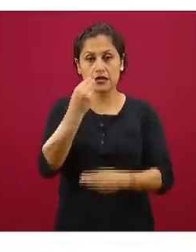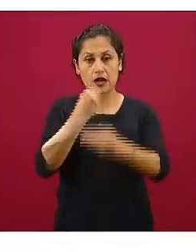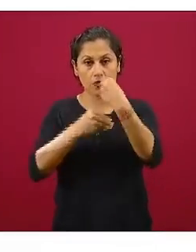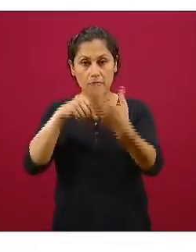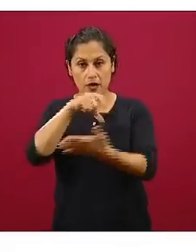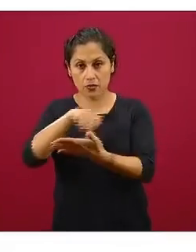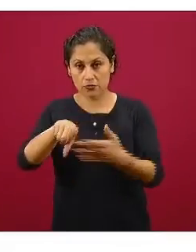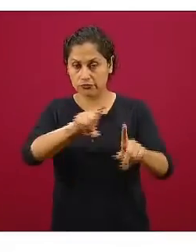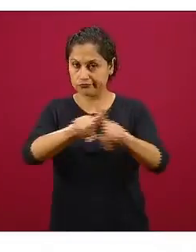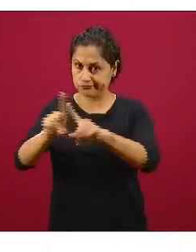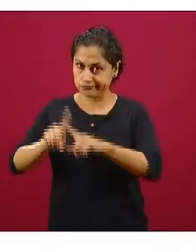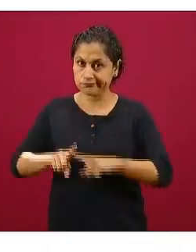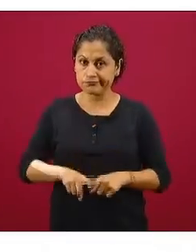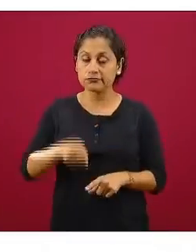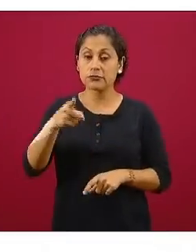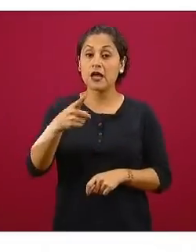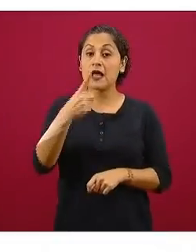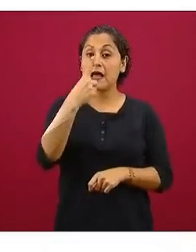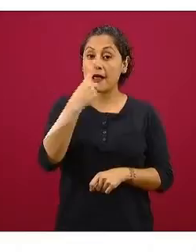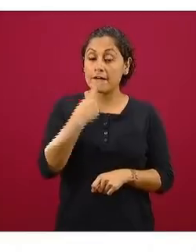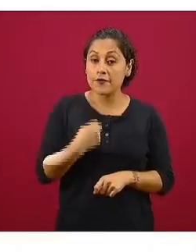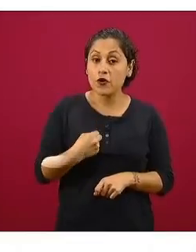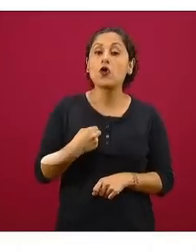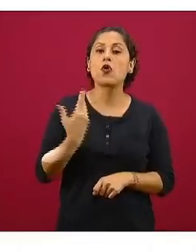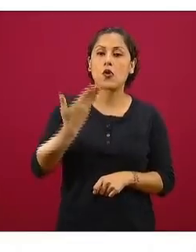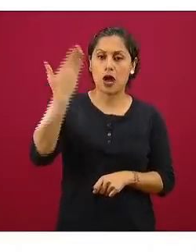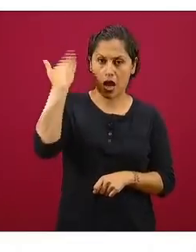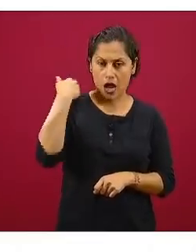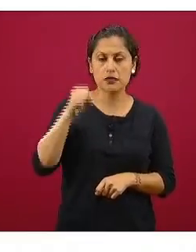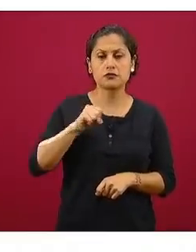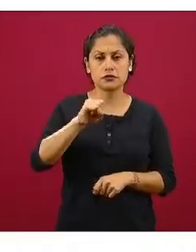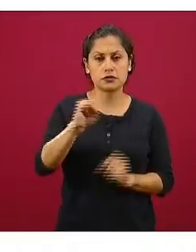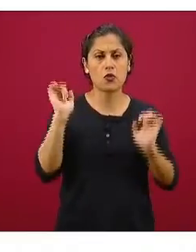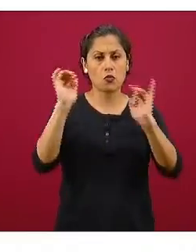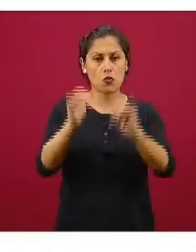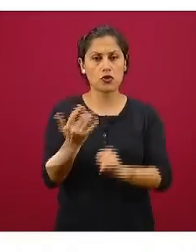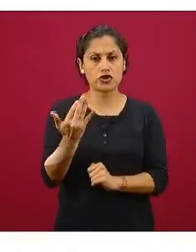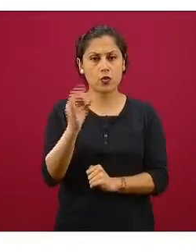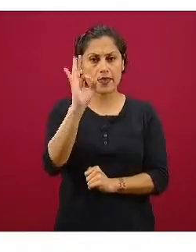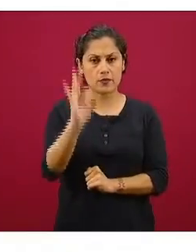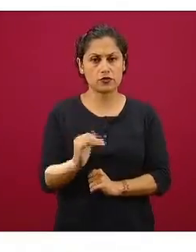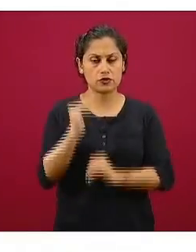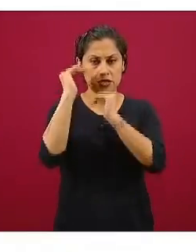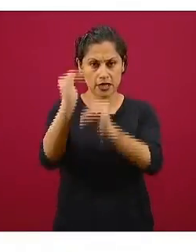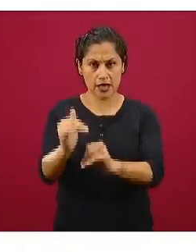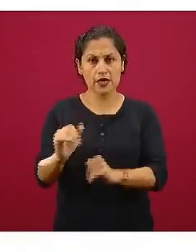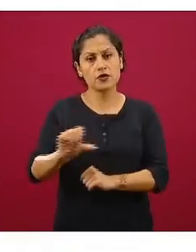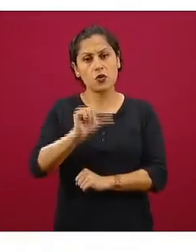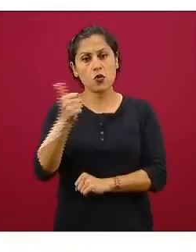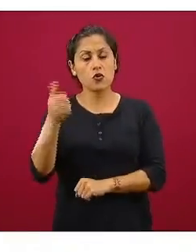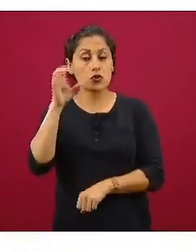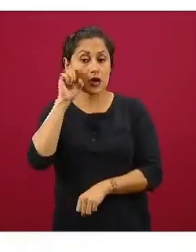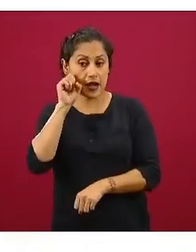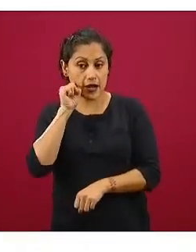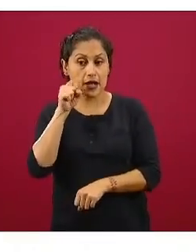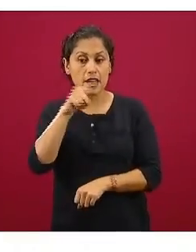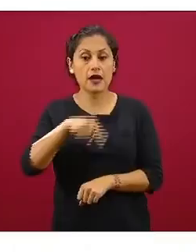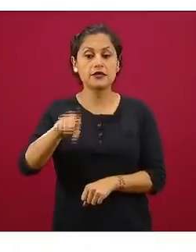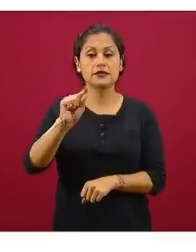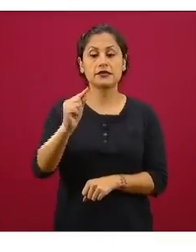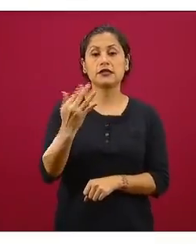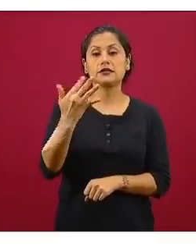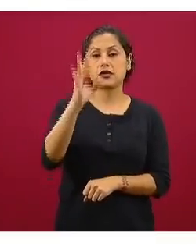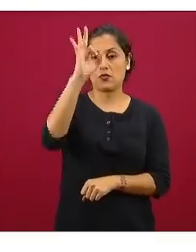insumos. Ya desde el color rojo se permiten con un aforo del 50%, en el naranja sube un 75% y se mantiene